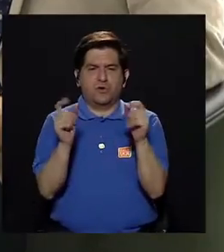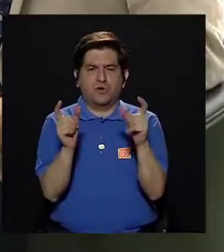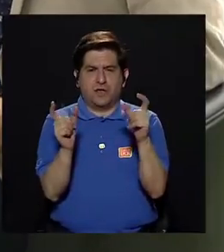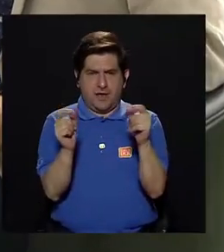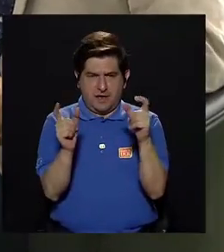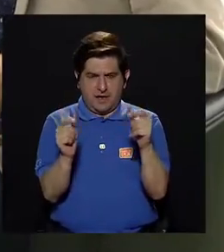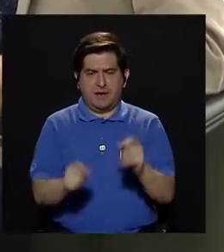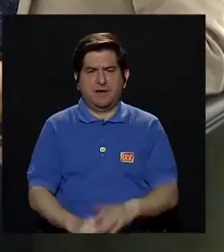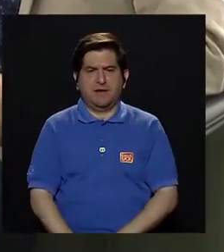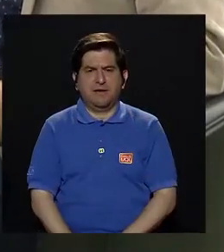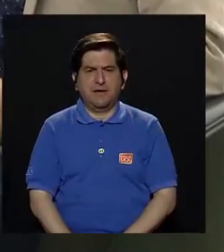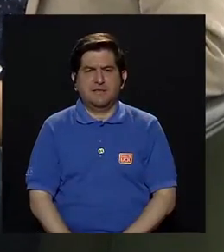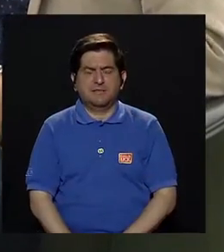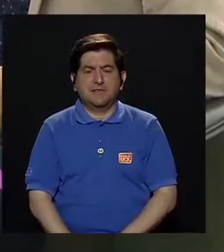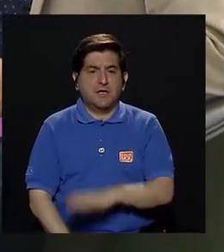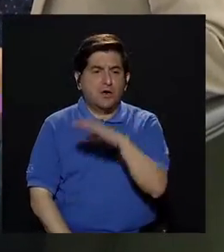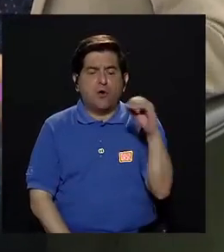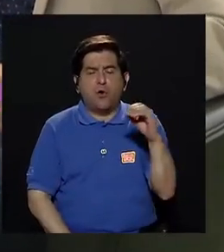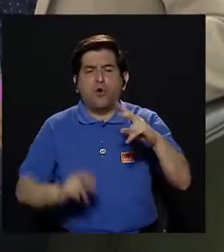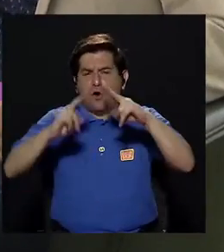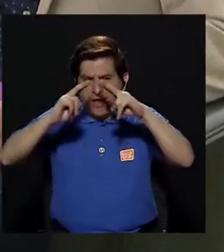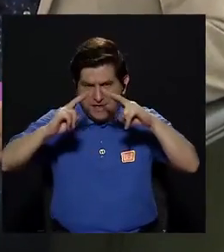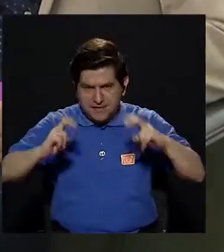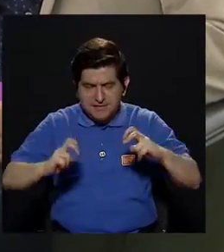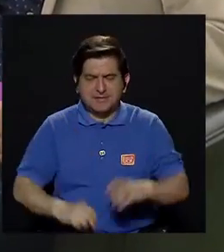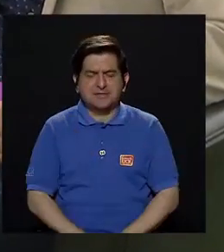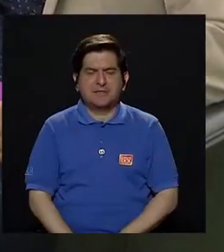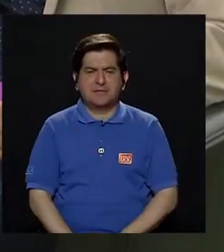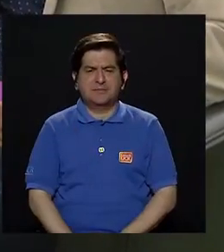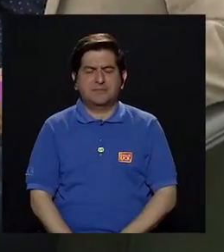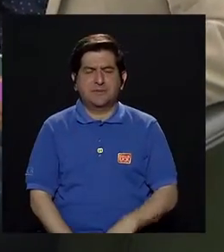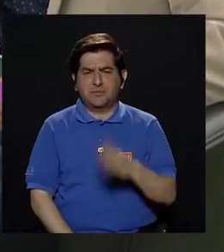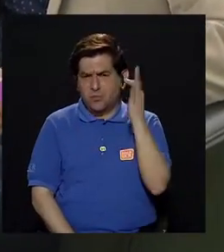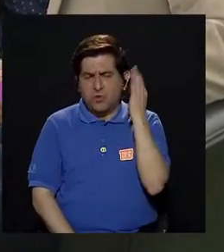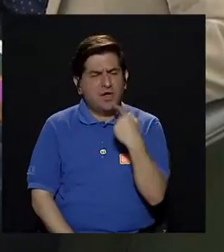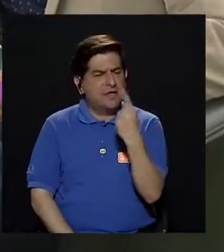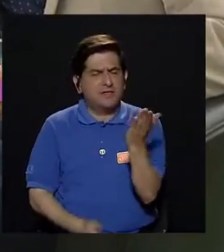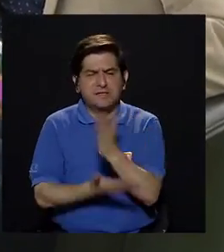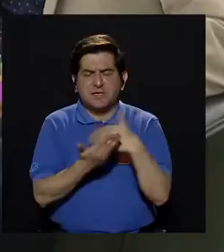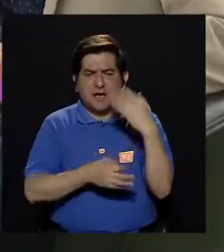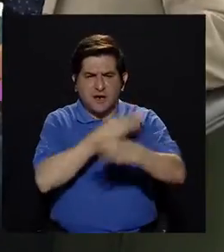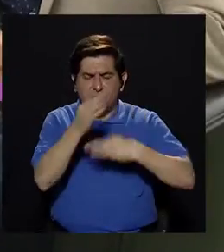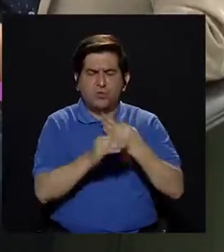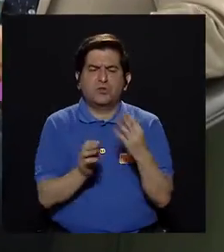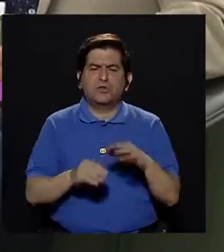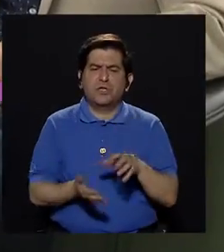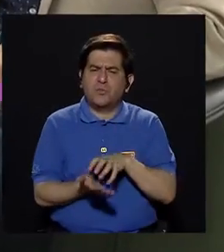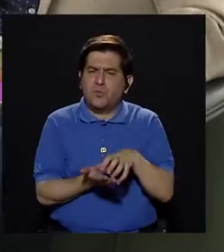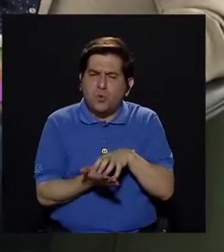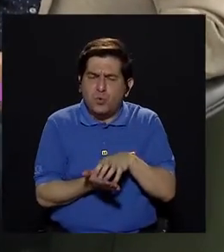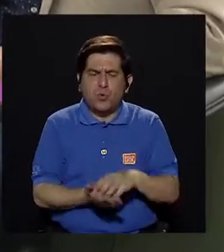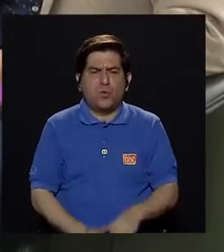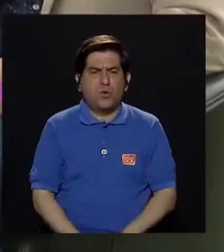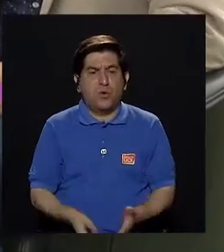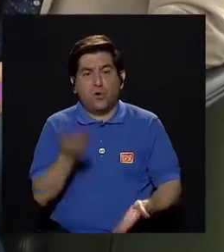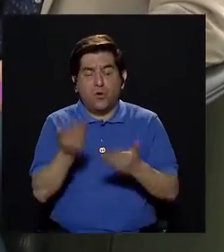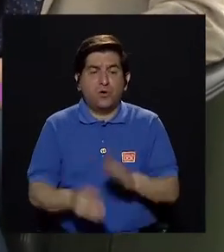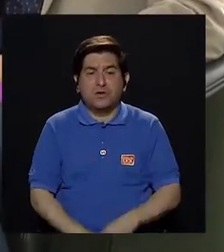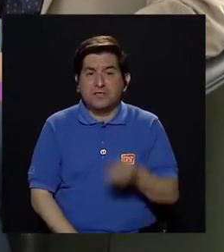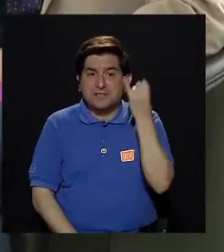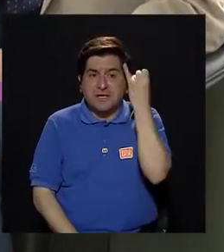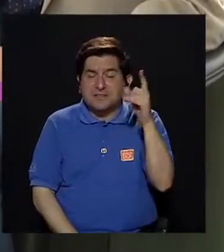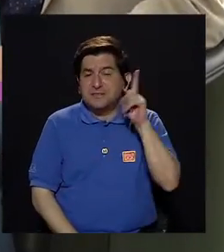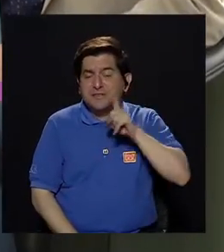mama, de los exámenes de tamizaje, ¿las mujeres manifiestan algún tipo de duda o mitos al respecto?